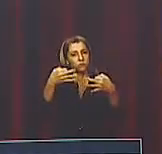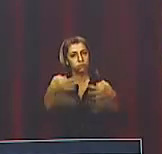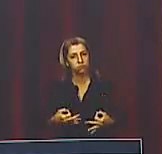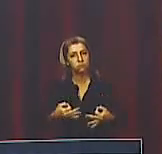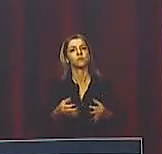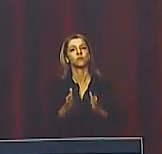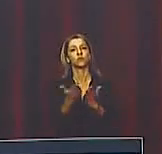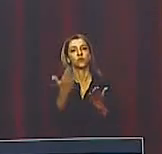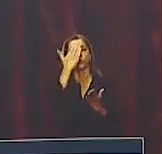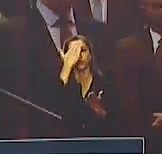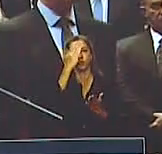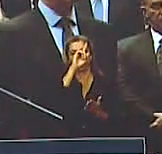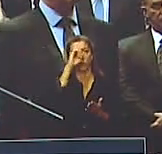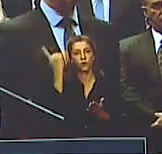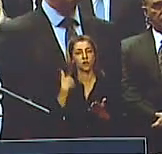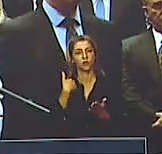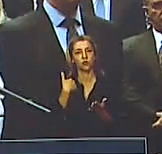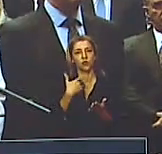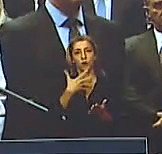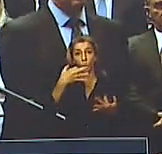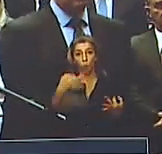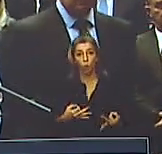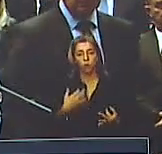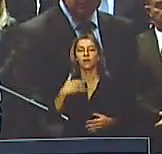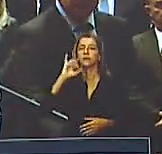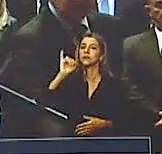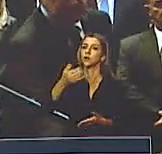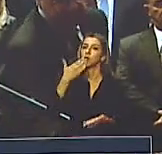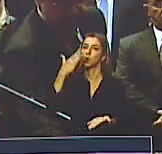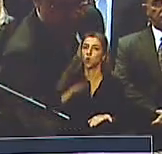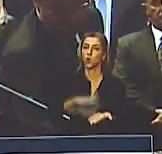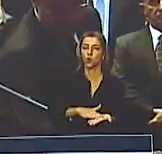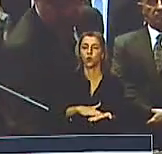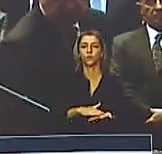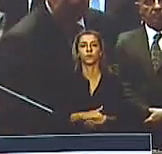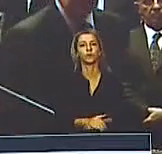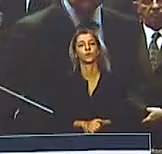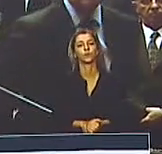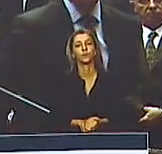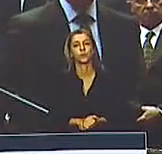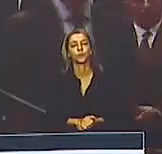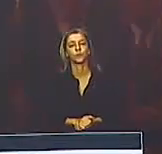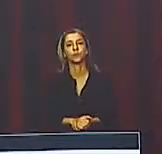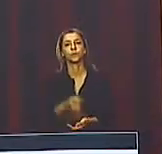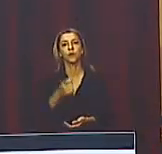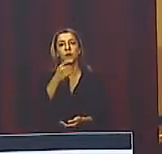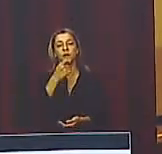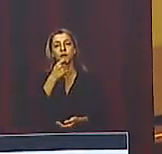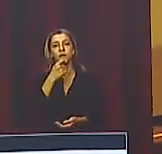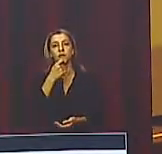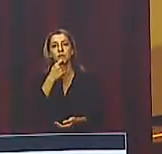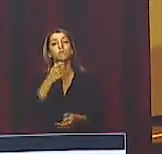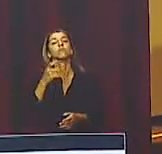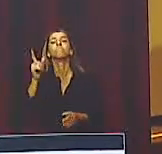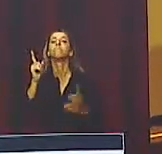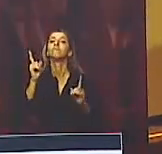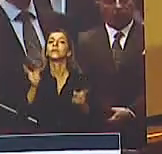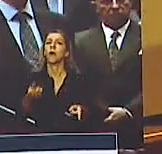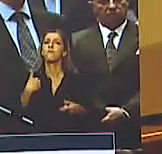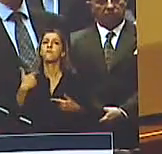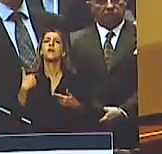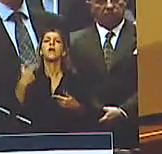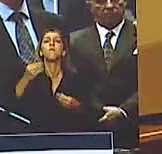ver, recordemos que Lilia era una de las personas que más caminaba a los canales de televisión, era una persona con mucha presencia y después de algunas cuestiones previas a lo que